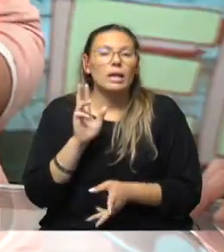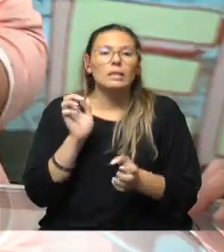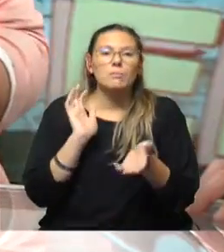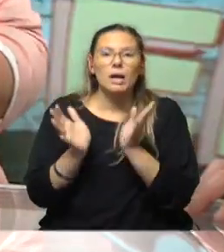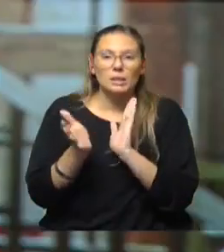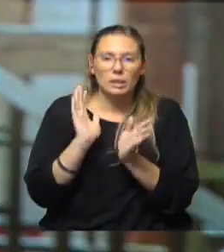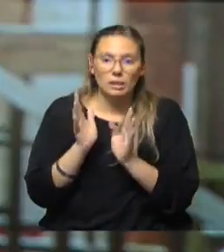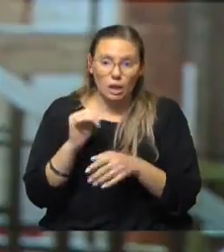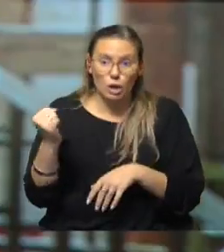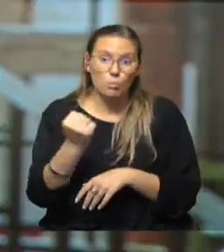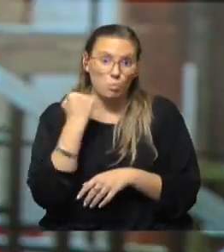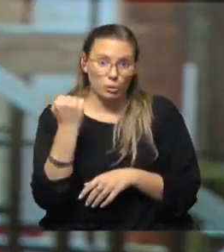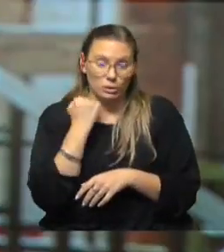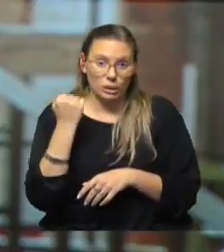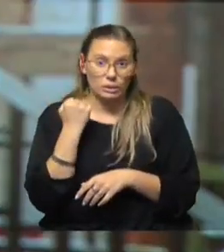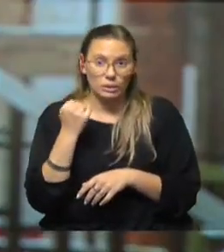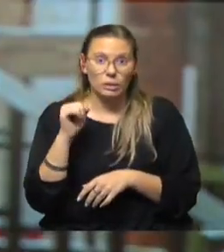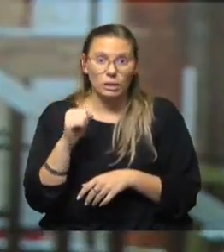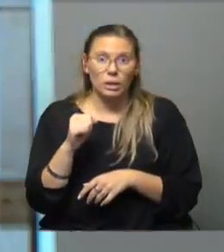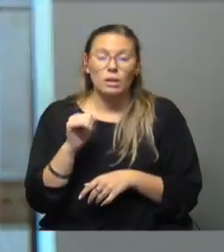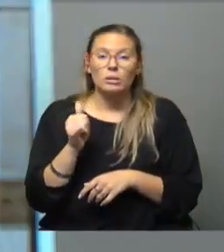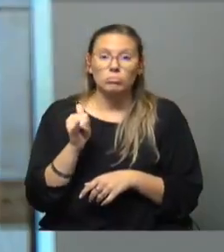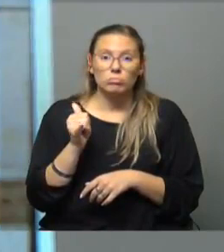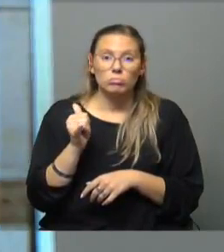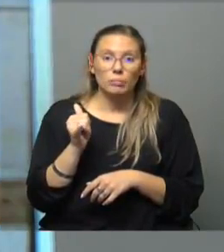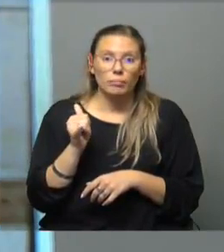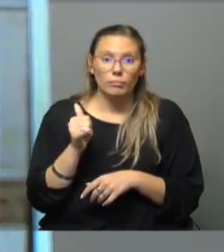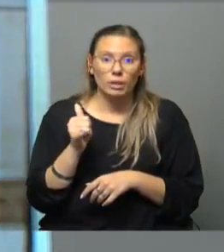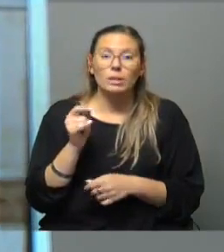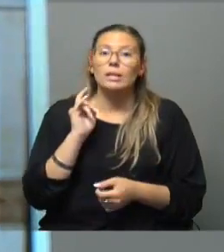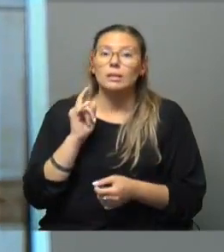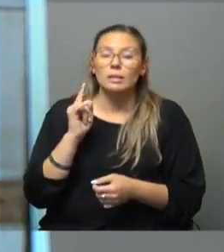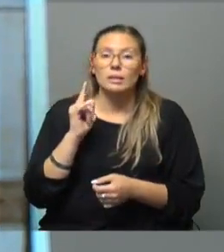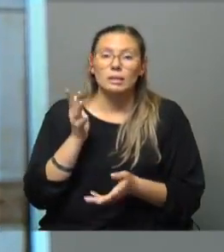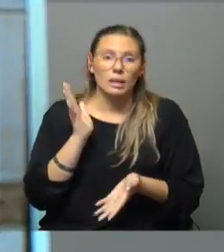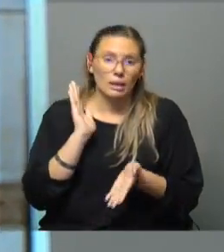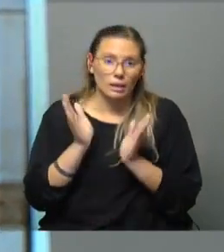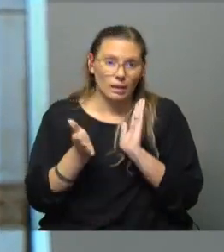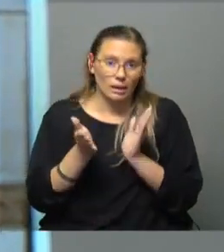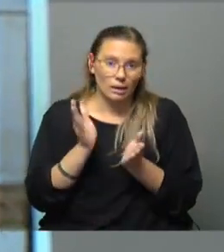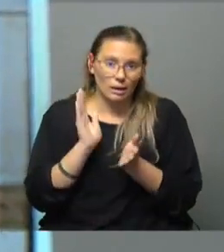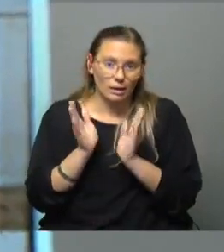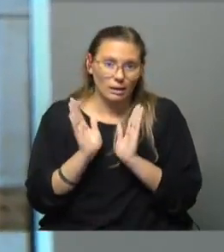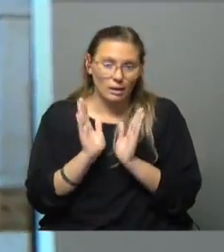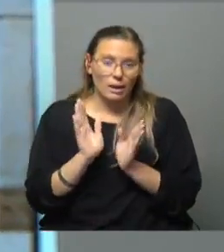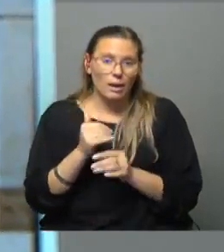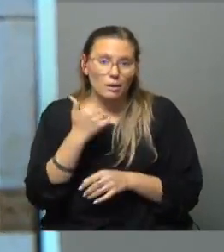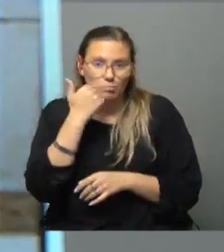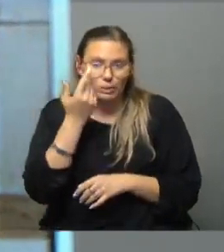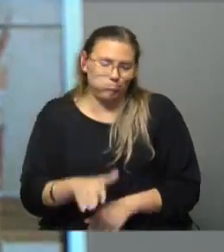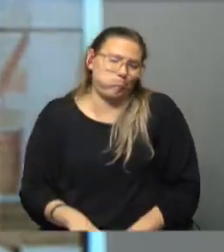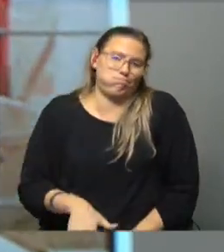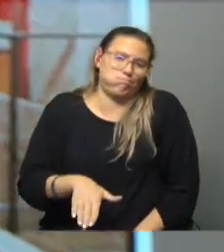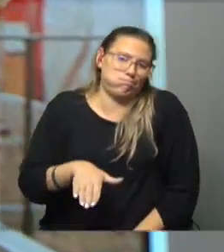das un lugar re importante al material terapéutico, ¿no? Sí, me hago terapia. Me da un poco de pudor, pero hago terapia desde muy